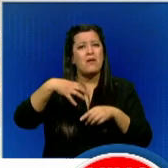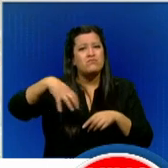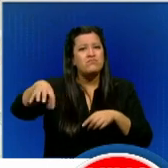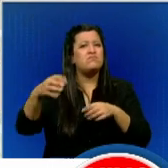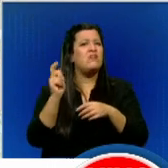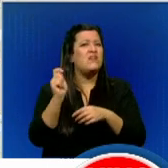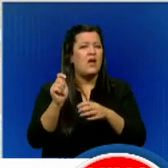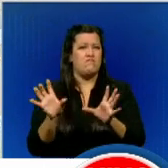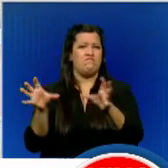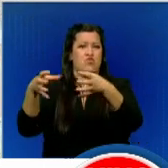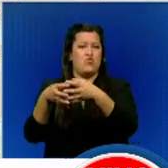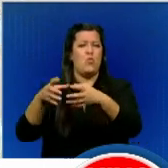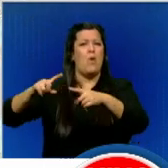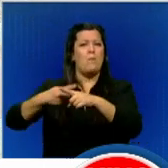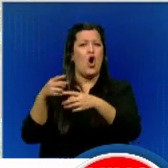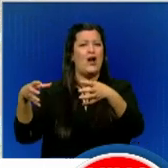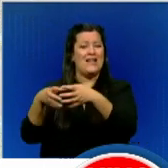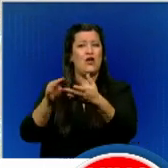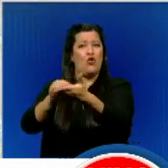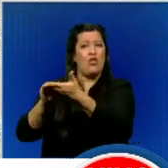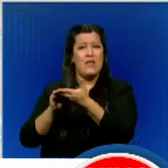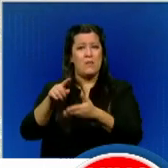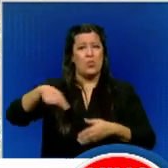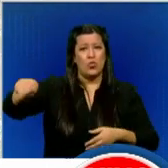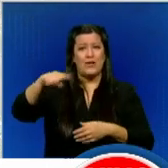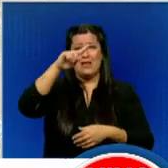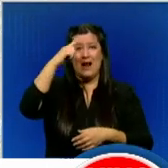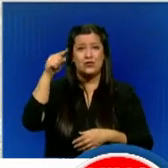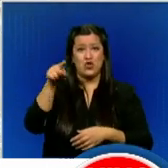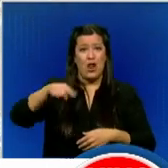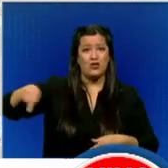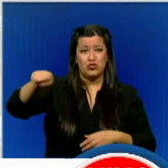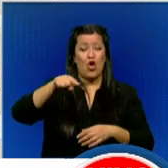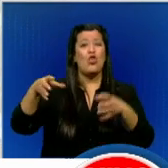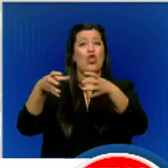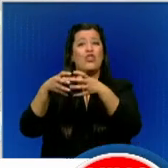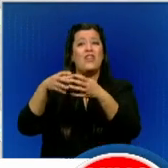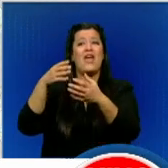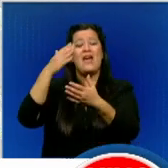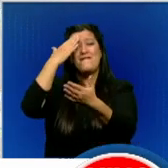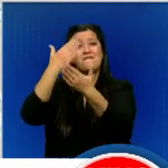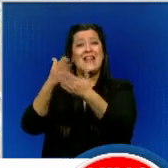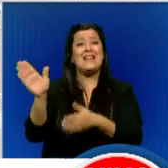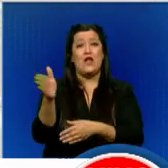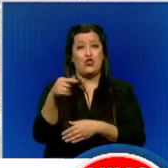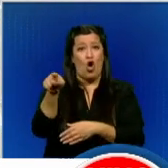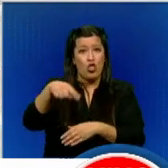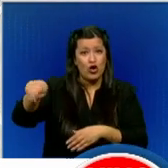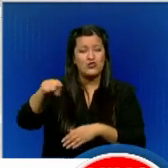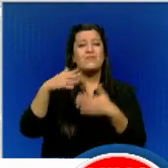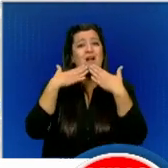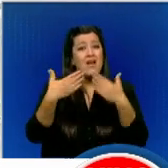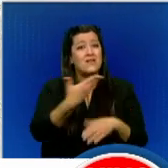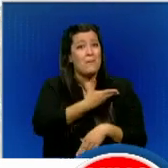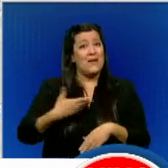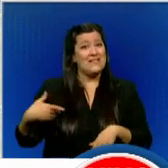de este bloque de diputados y diputadas nacionales del frente de todos que a través de su presidente